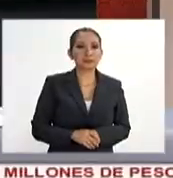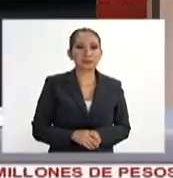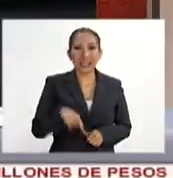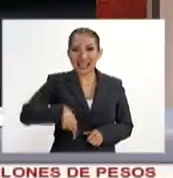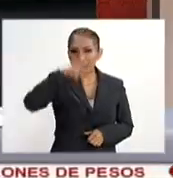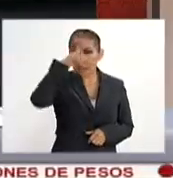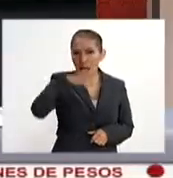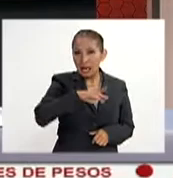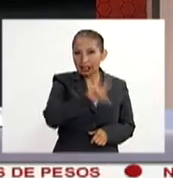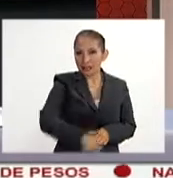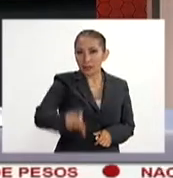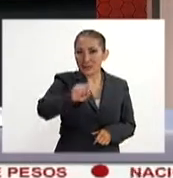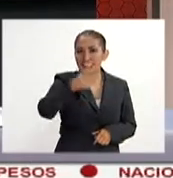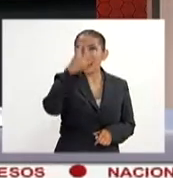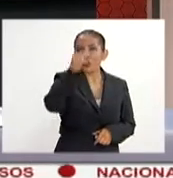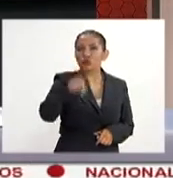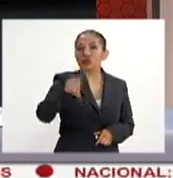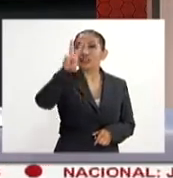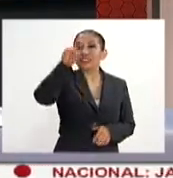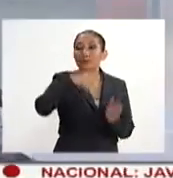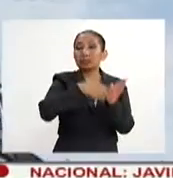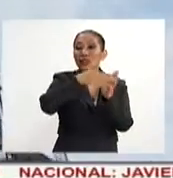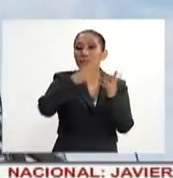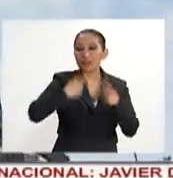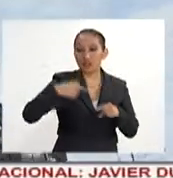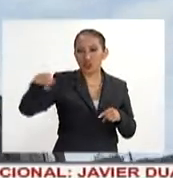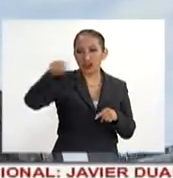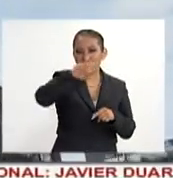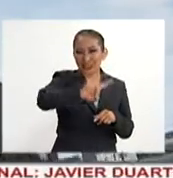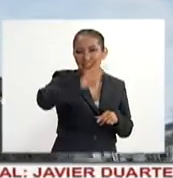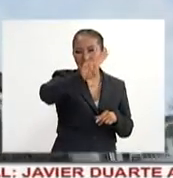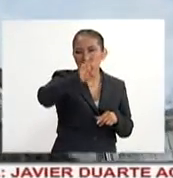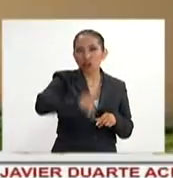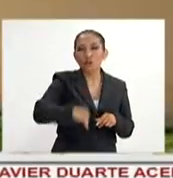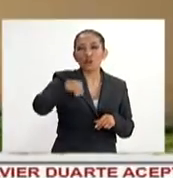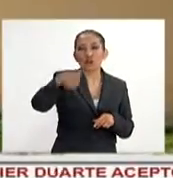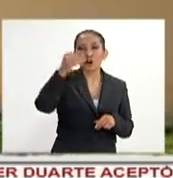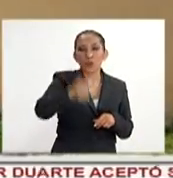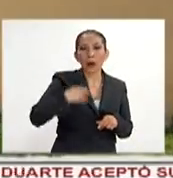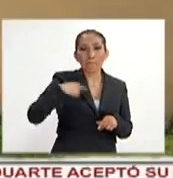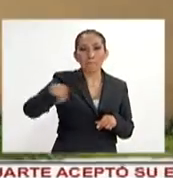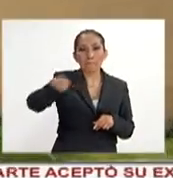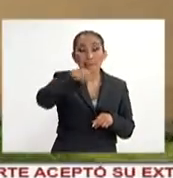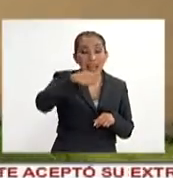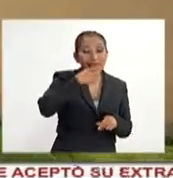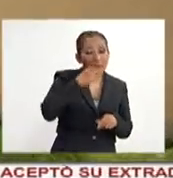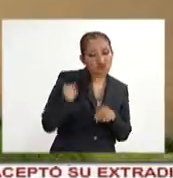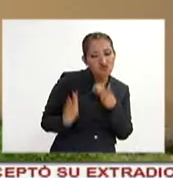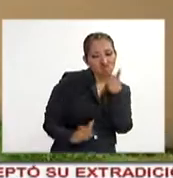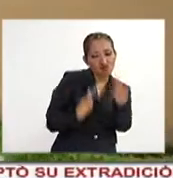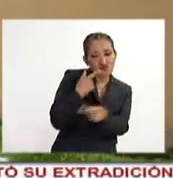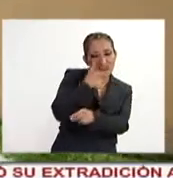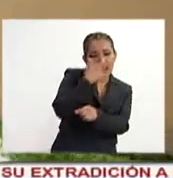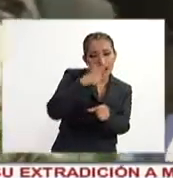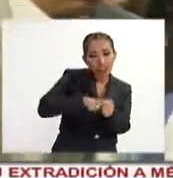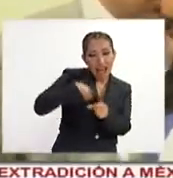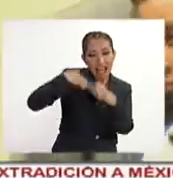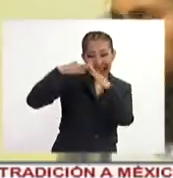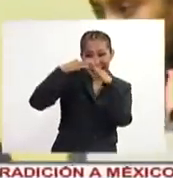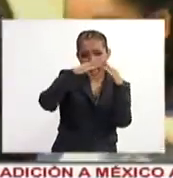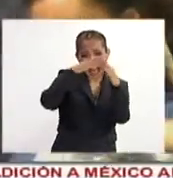En México hay 122.3 millones de habitantes de 32.9 millones de hogares, de acuerdo con la encuesta nacional de